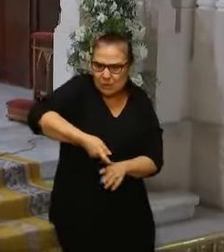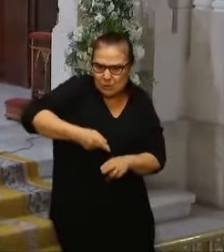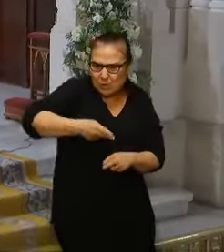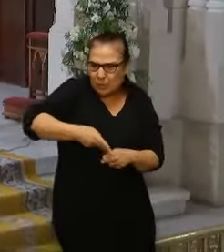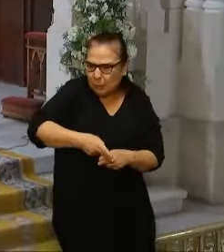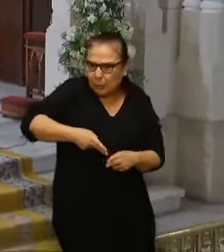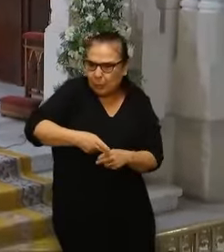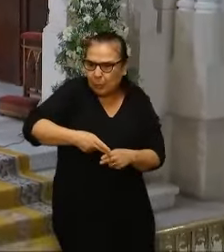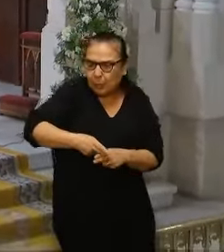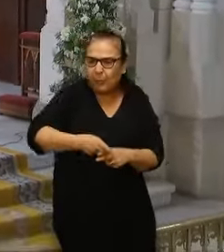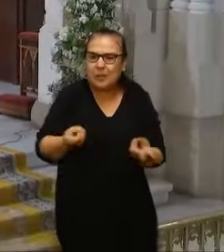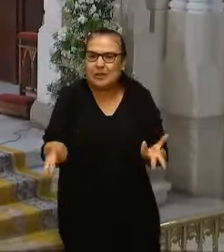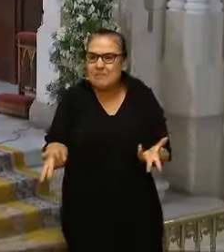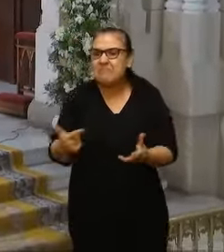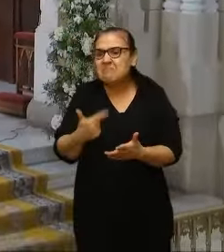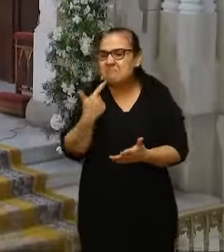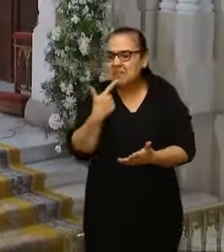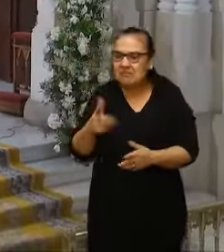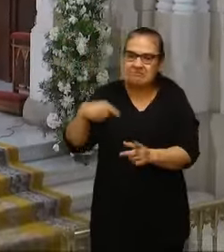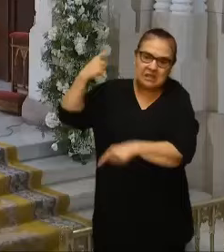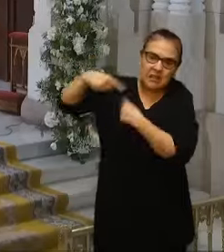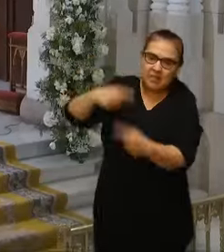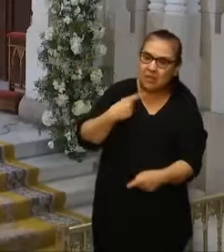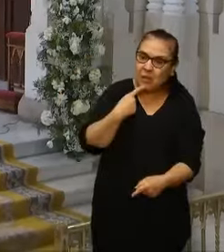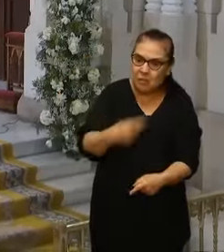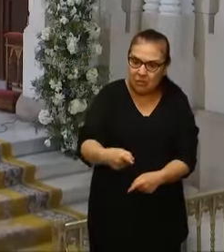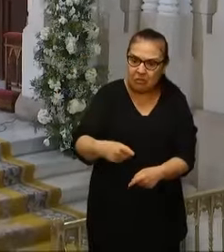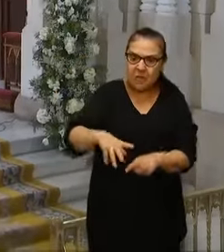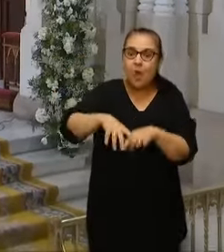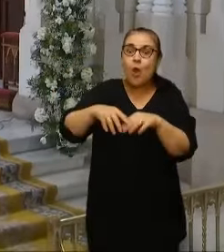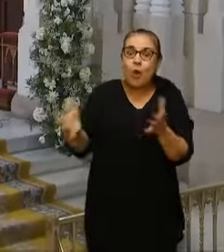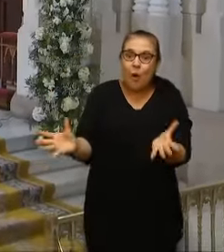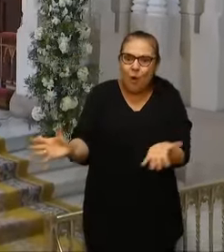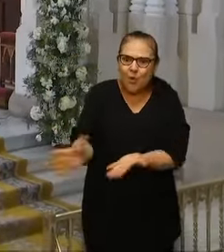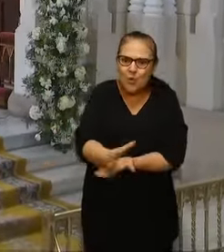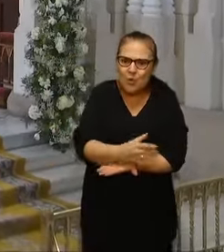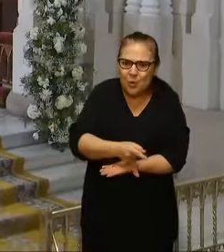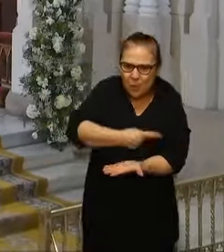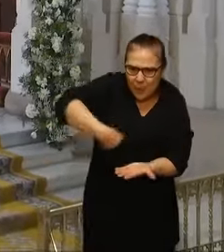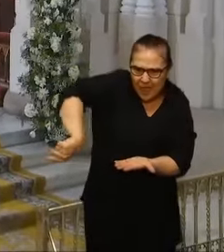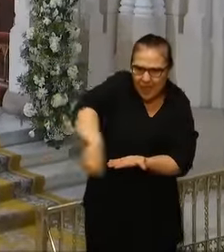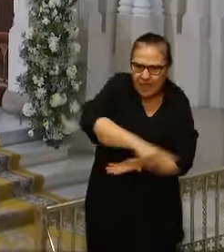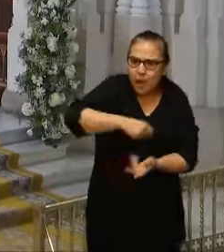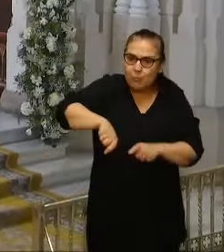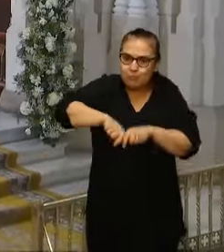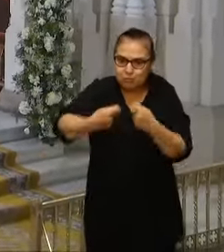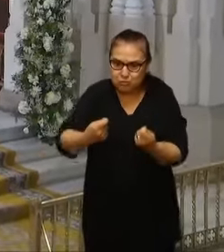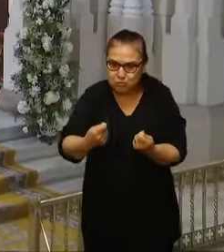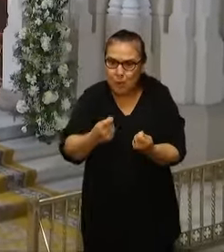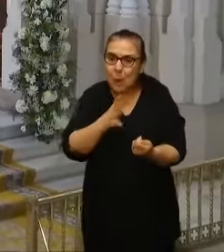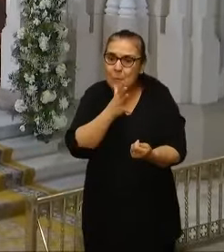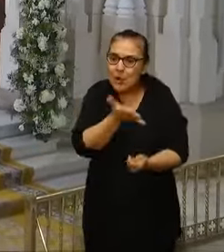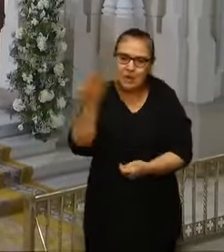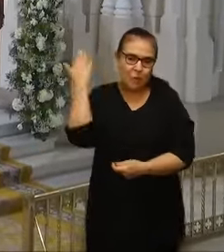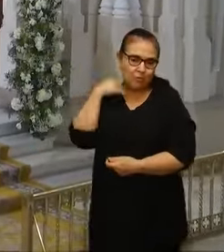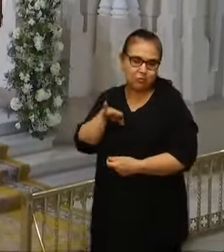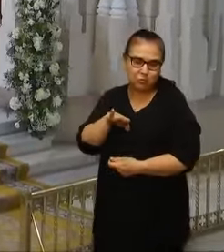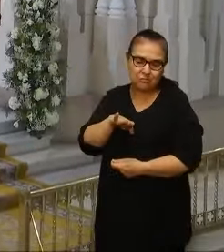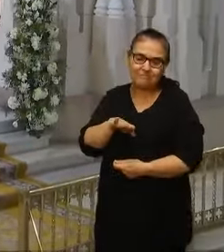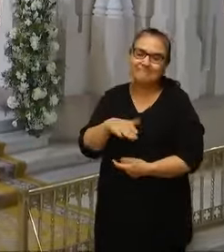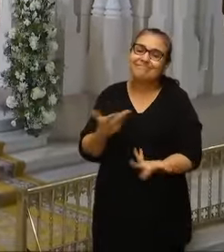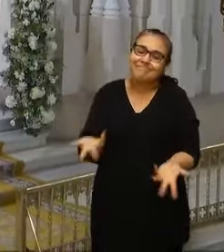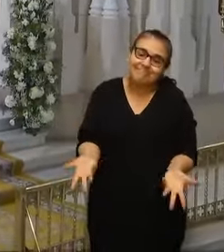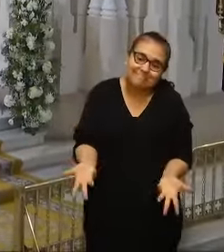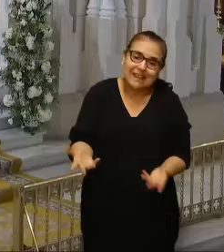cuando fueron a ponerla allí, la rueda se destruyó y al final tuvieron que decapitarla. En cualquier caso, es un mártir, siempre